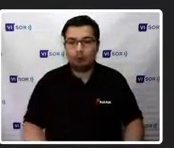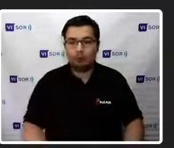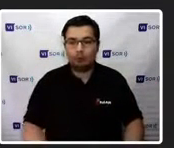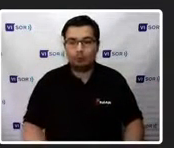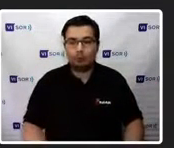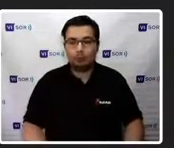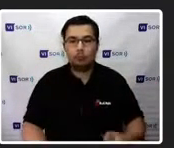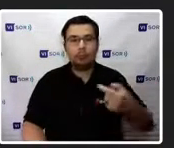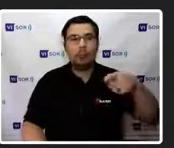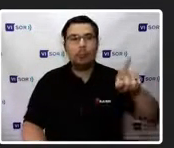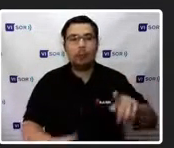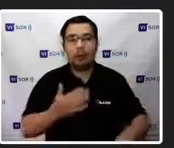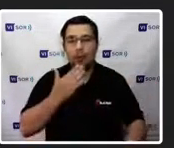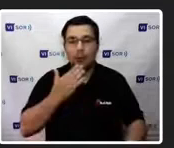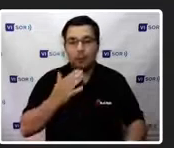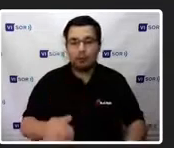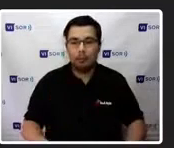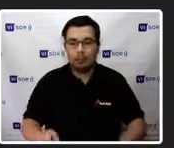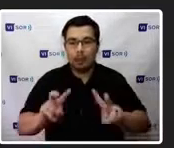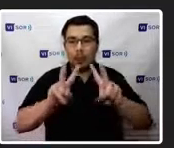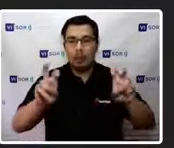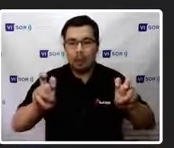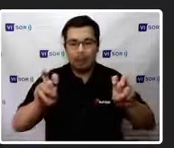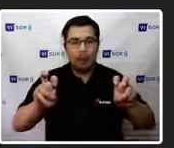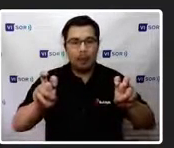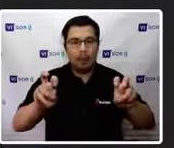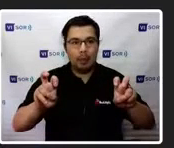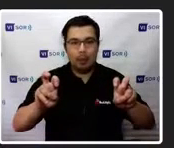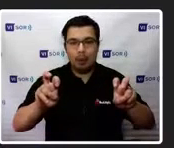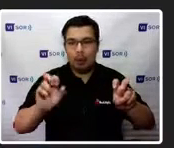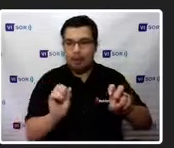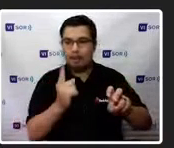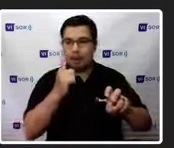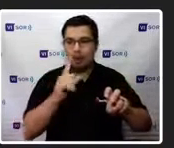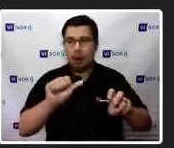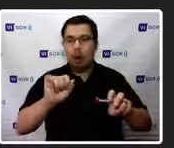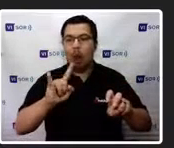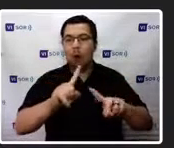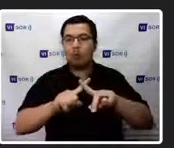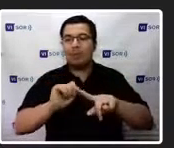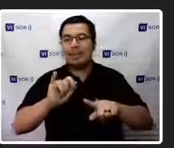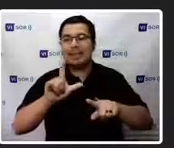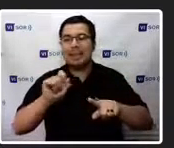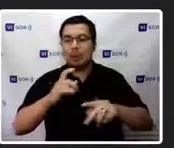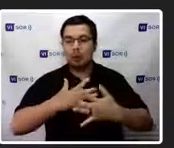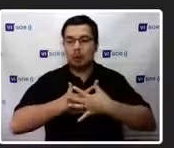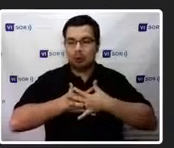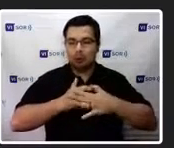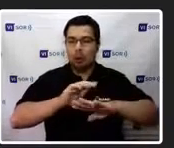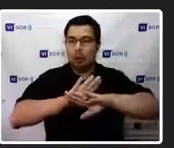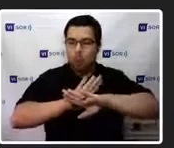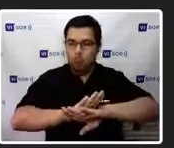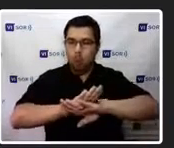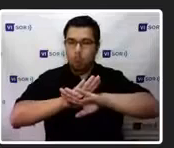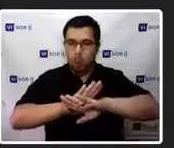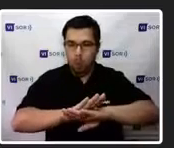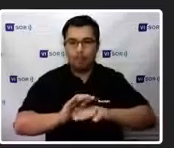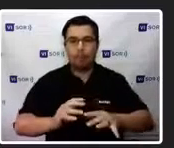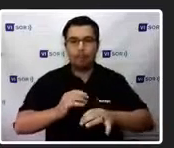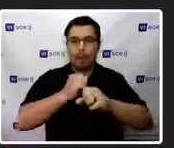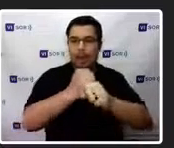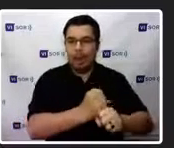terrenos de primeros auxilios, tuvimos terrenos de kayak, de buceo, de mountain